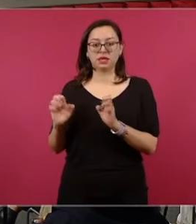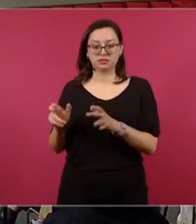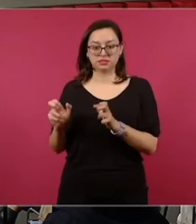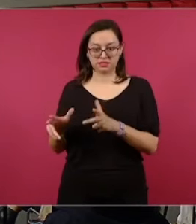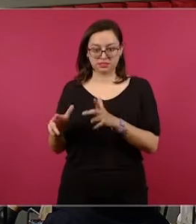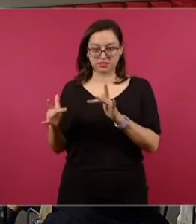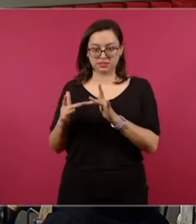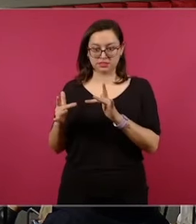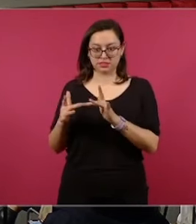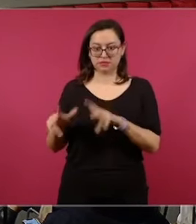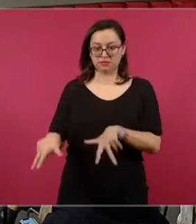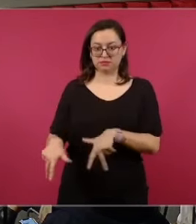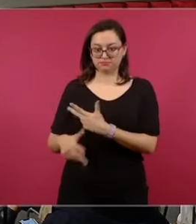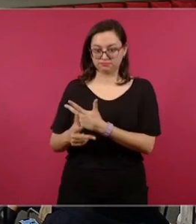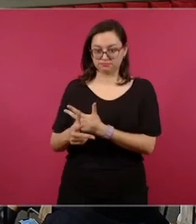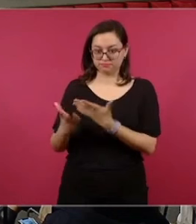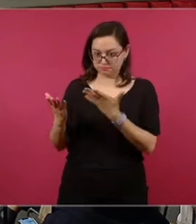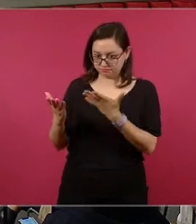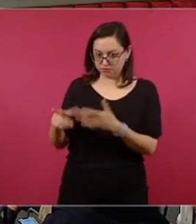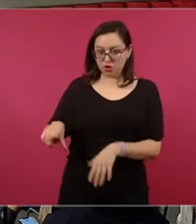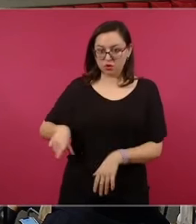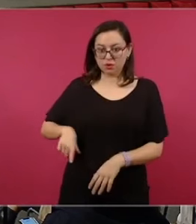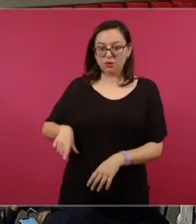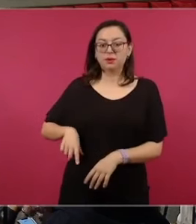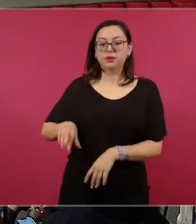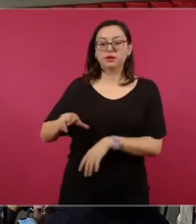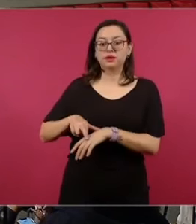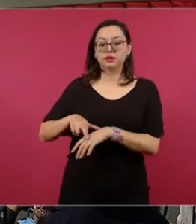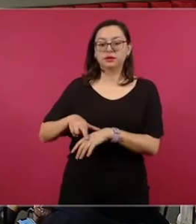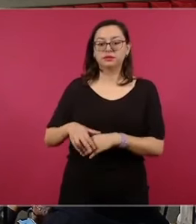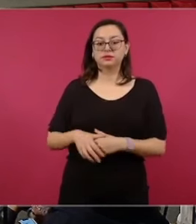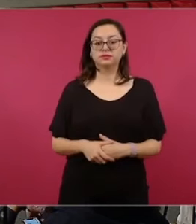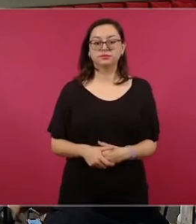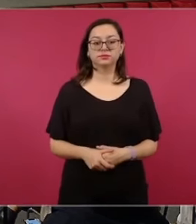Adelante, gobernador Rutilio Escandón.